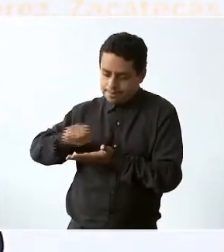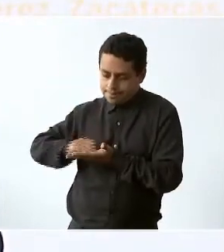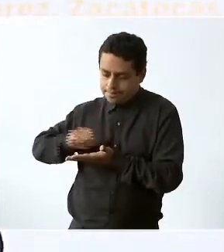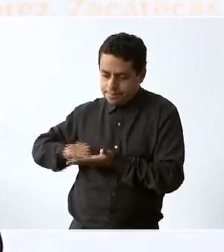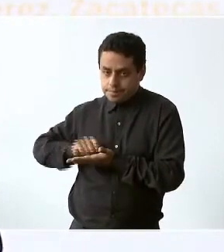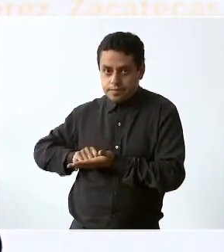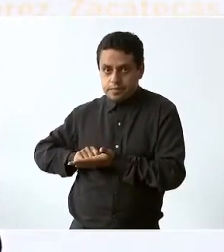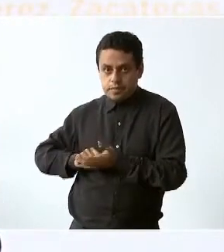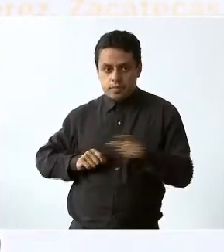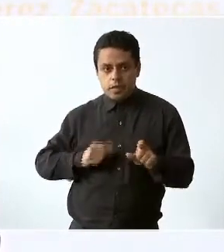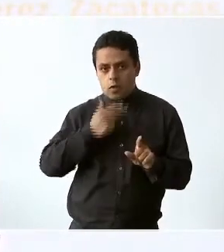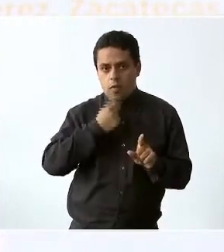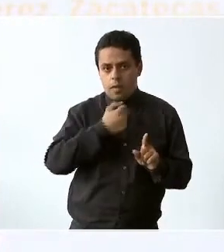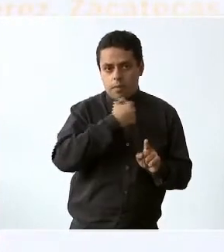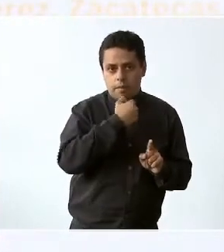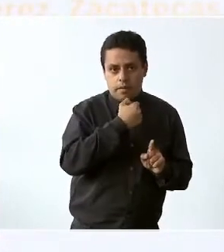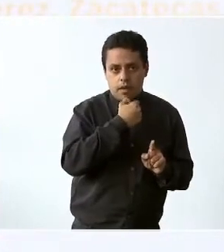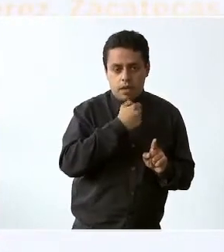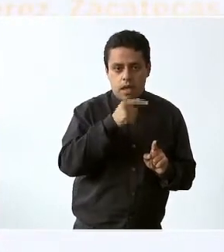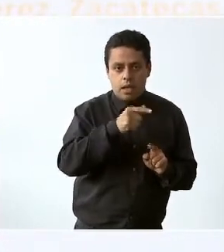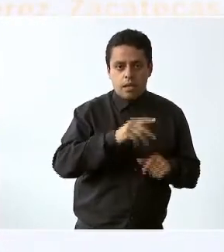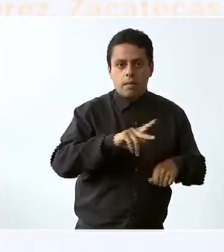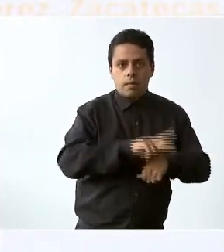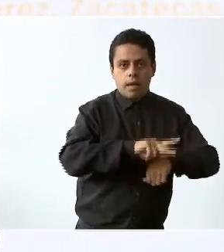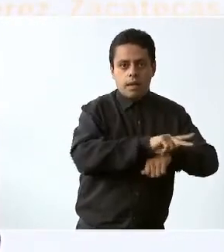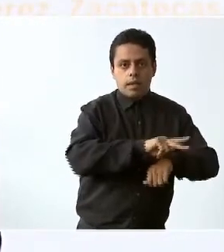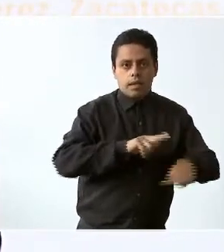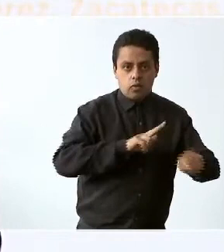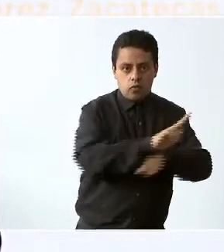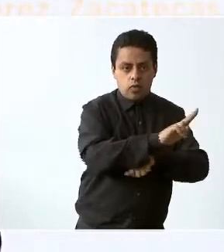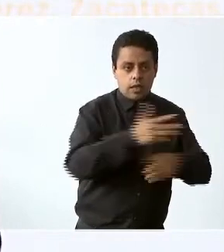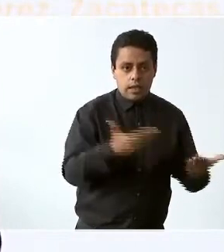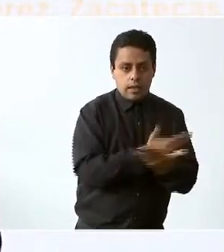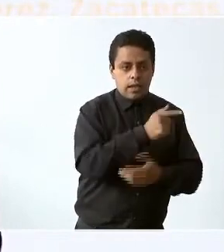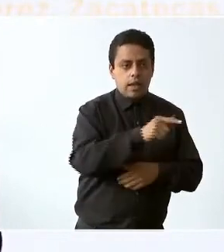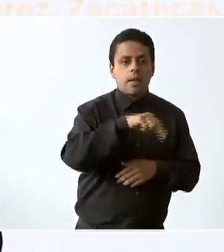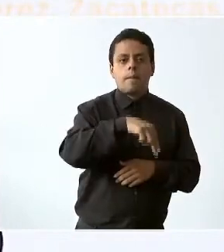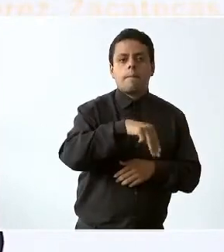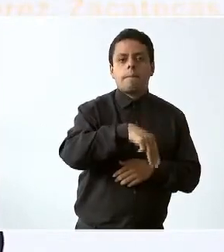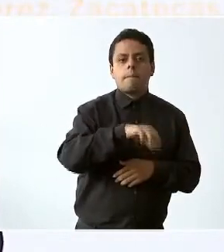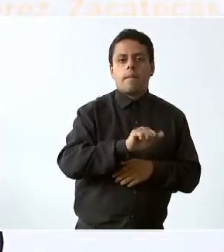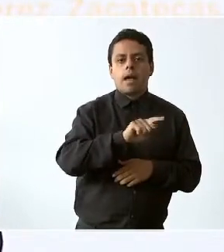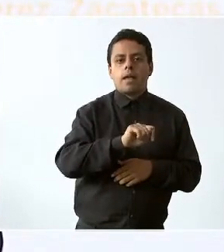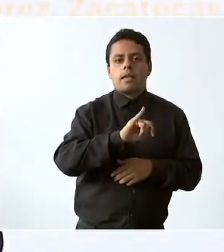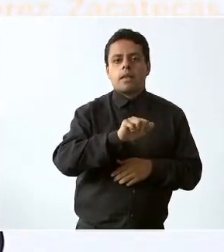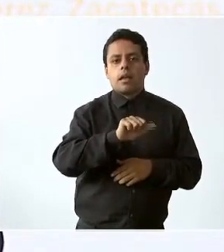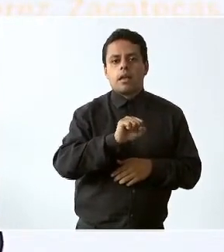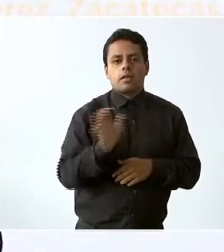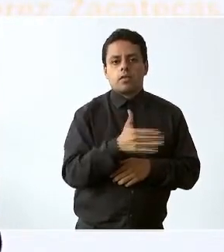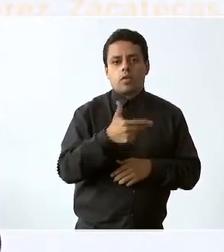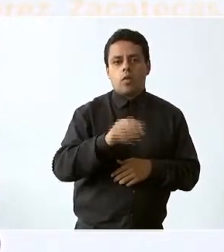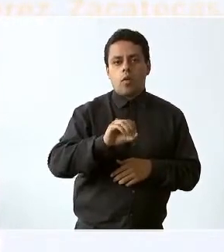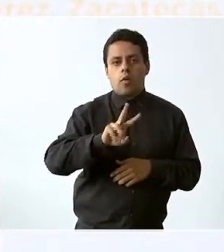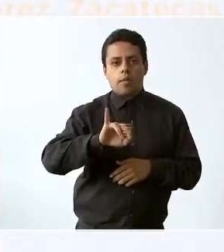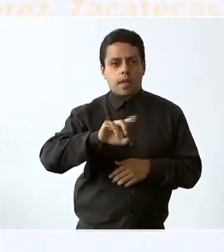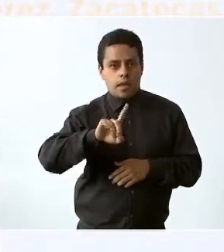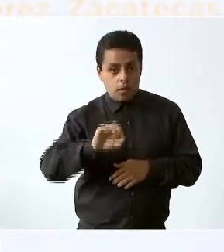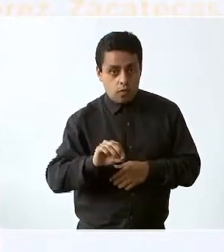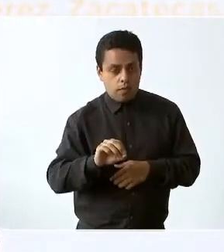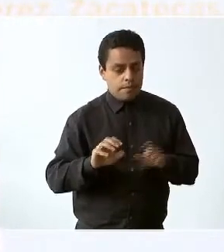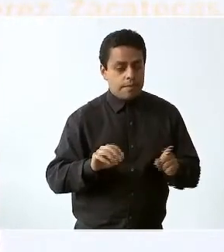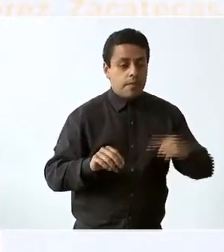dirigido por el periodista hondureño Matías Oviedo. Y en pleno